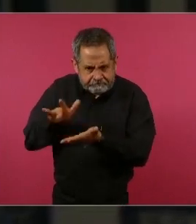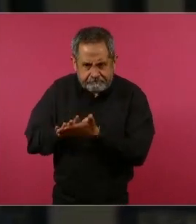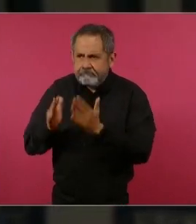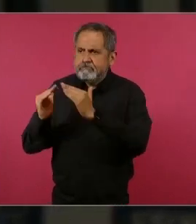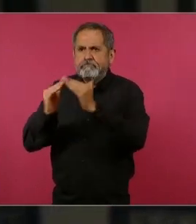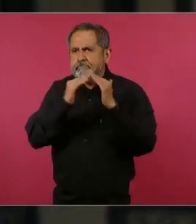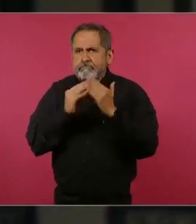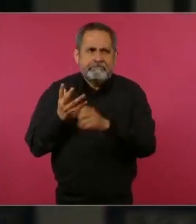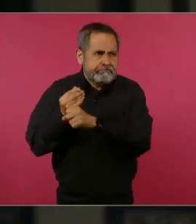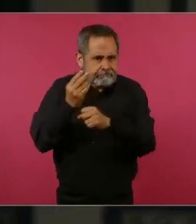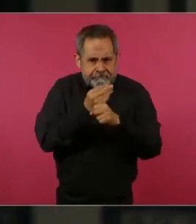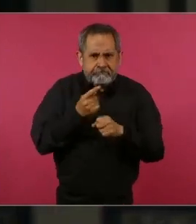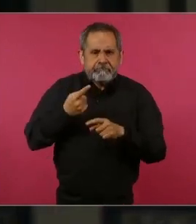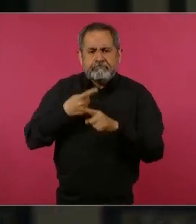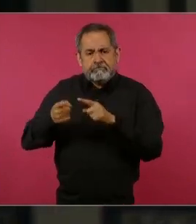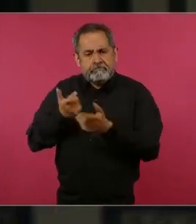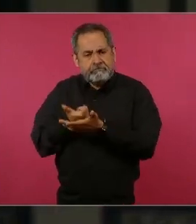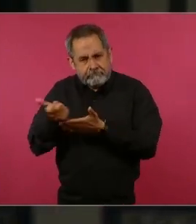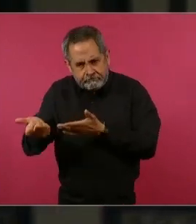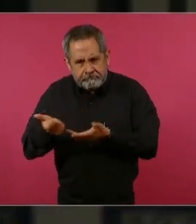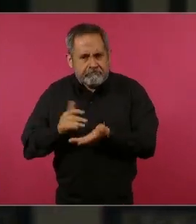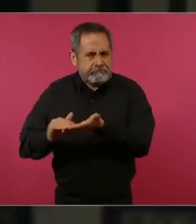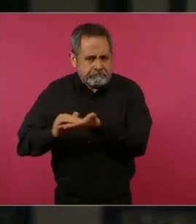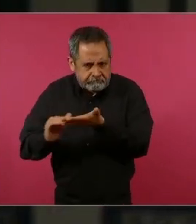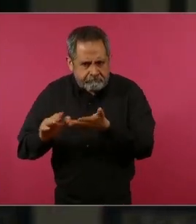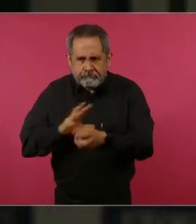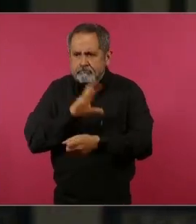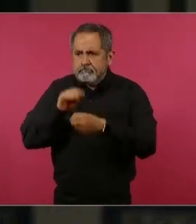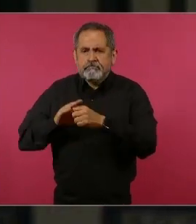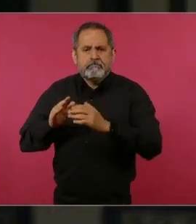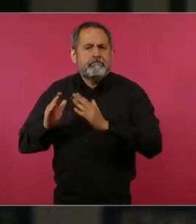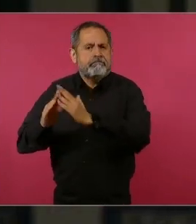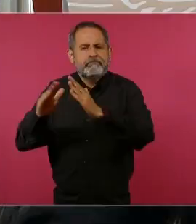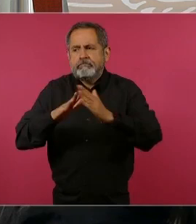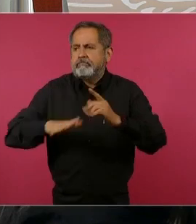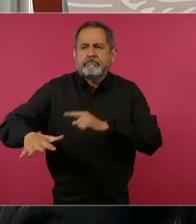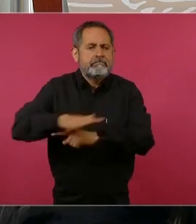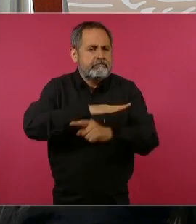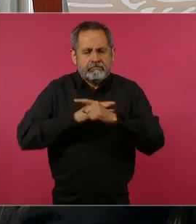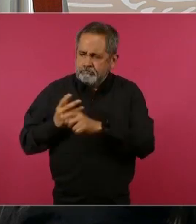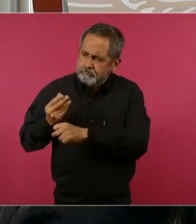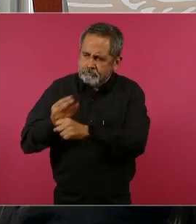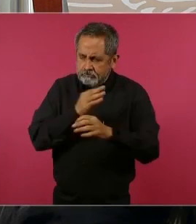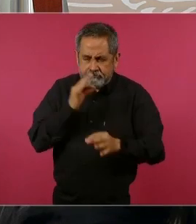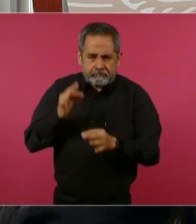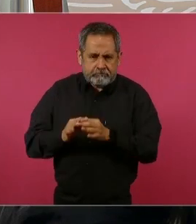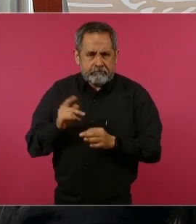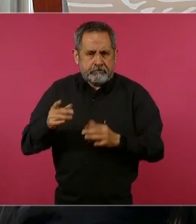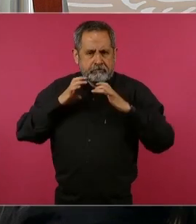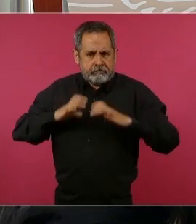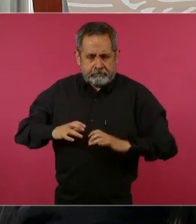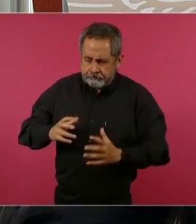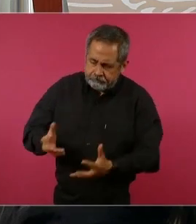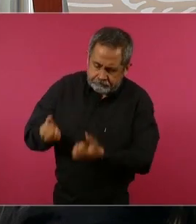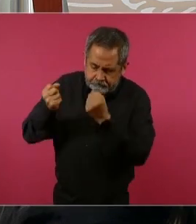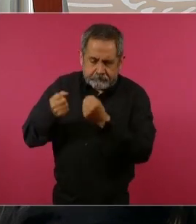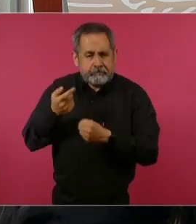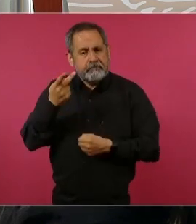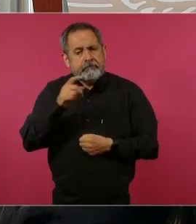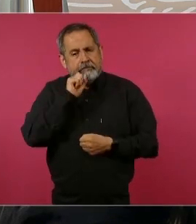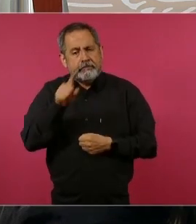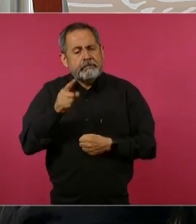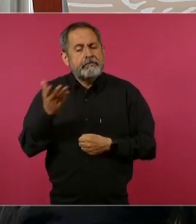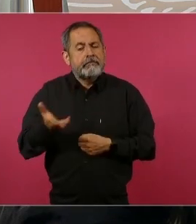viviendas, la vivienda, las nuevas indemnizaciones, el mejoramiento urbano y, lo más significativo, el rescate de los cuerpos. pero